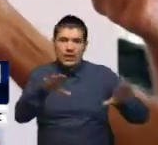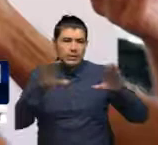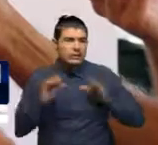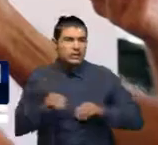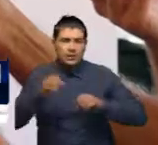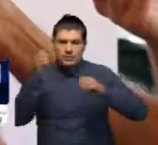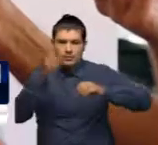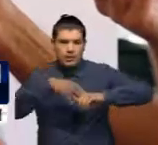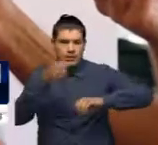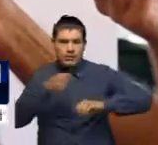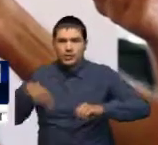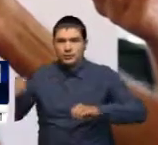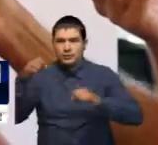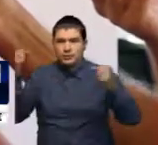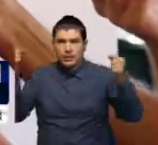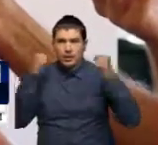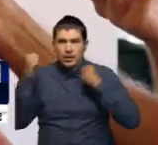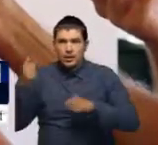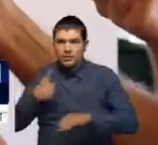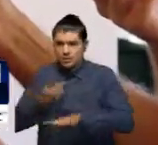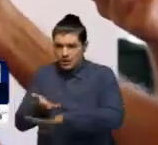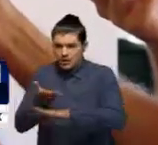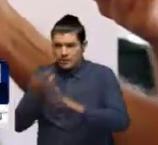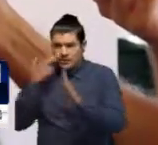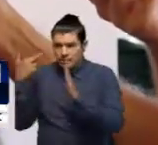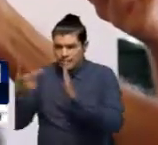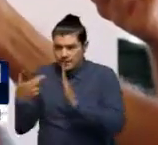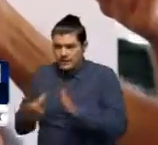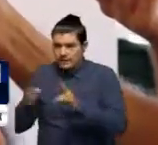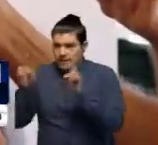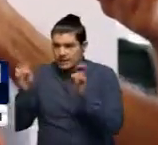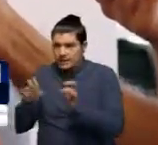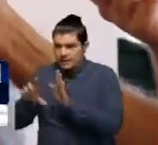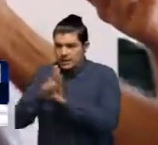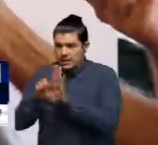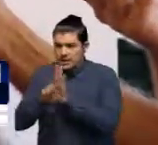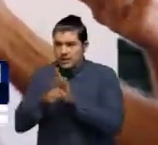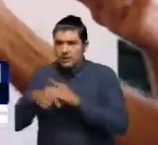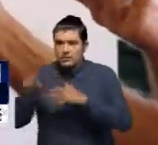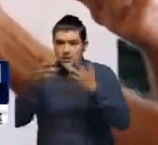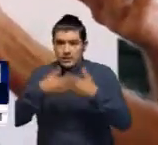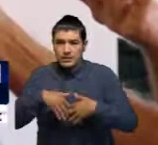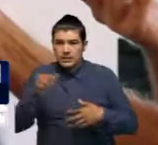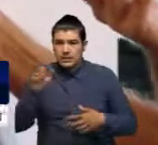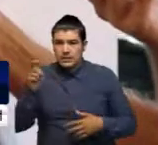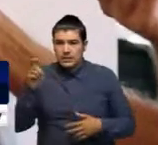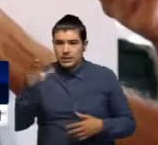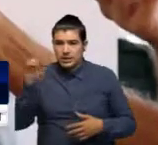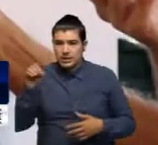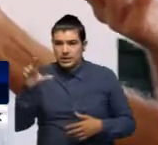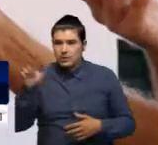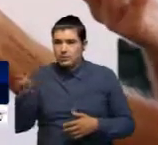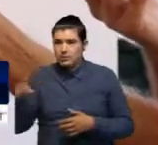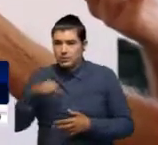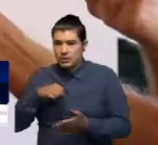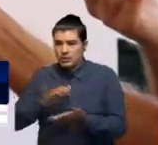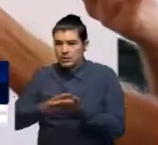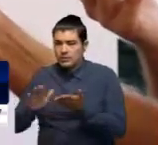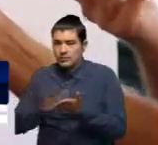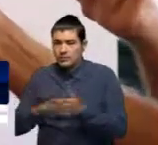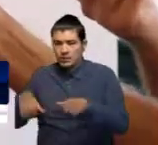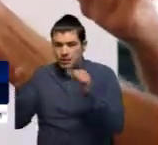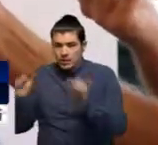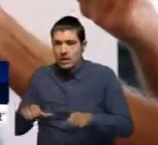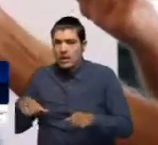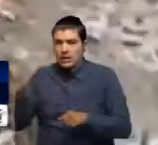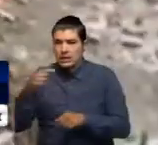de piedecuesta le pido que revise también los temas legales la empresa emsa call y actuación tienen una licencia aprobada y ahí